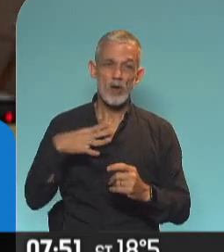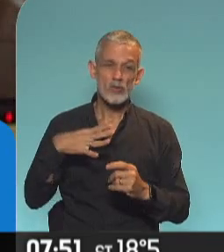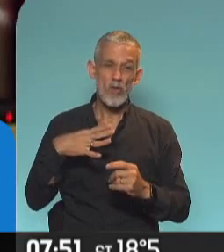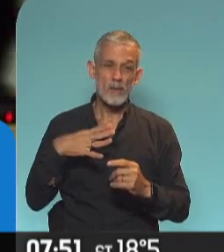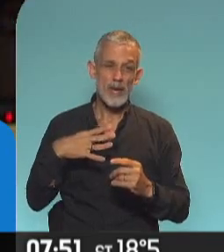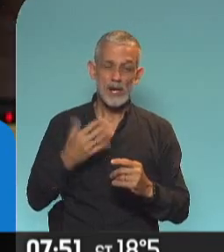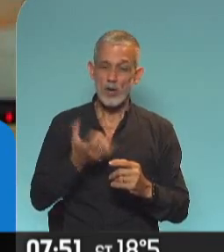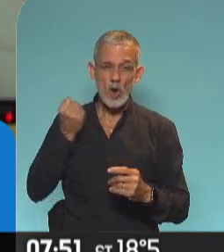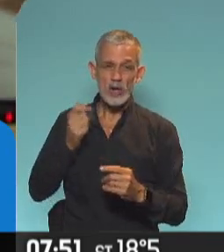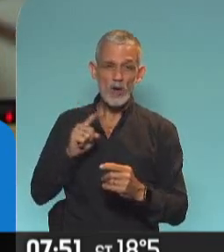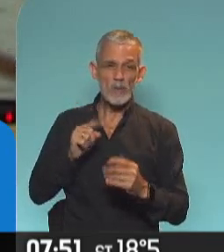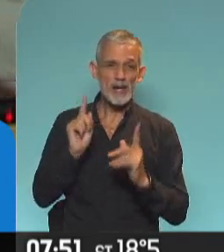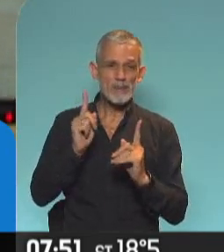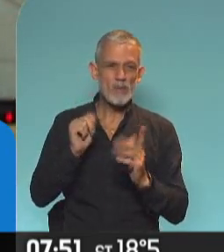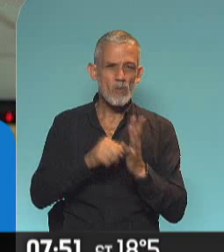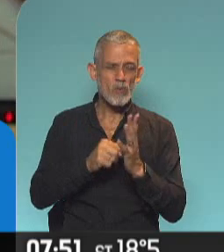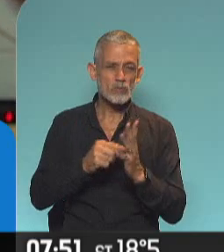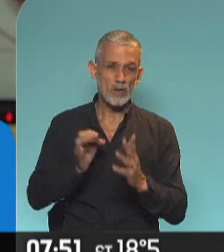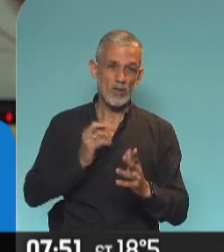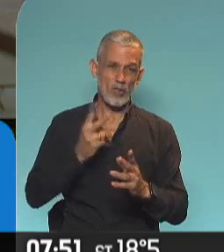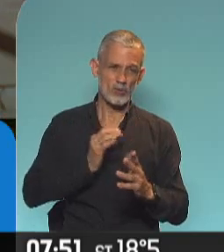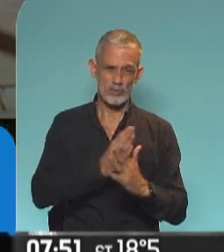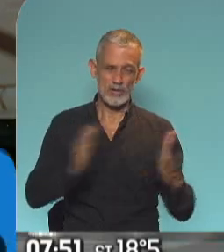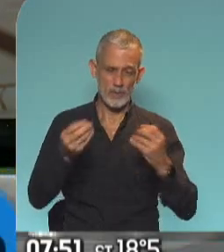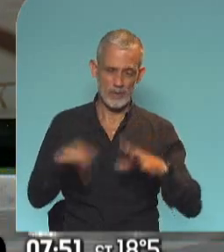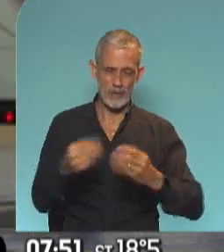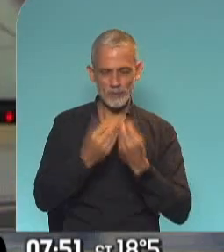no logran recuperar esos puntos perdidos en los últimos 2 años. Muchísimas gracias, Flor. Seguimos